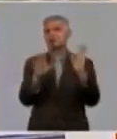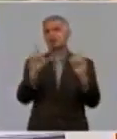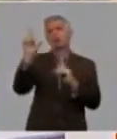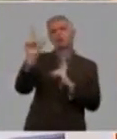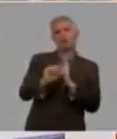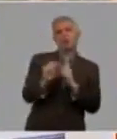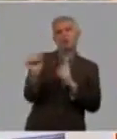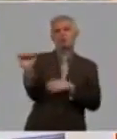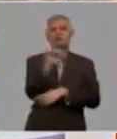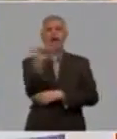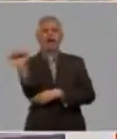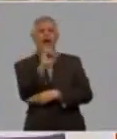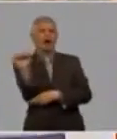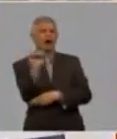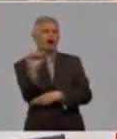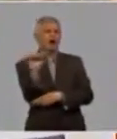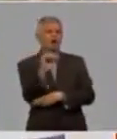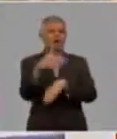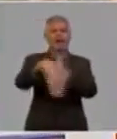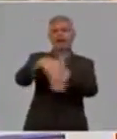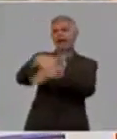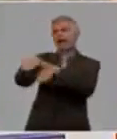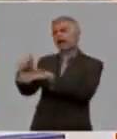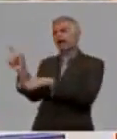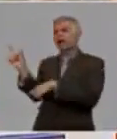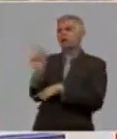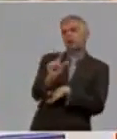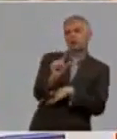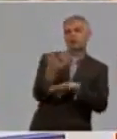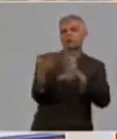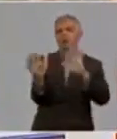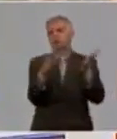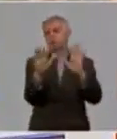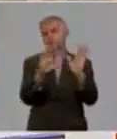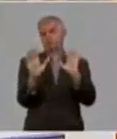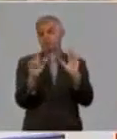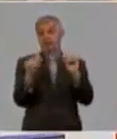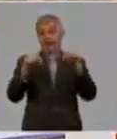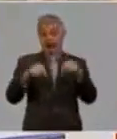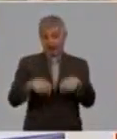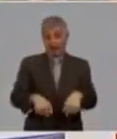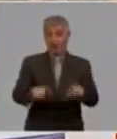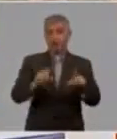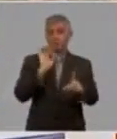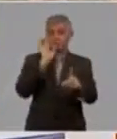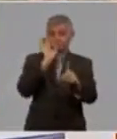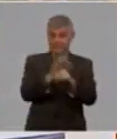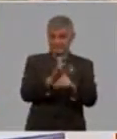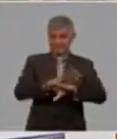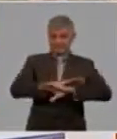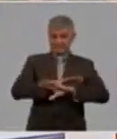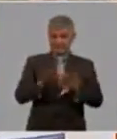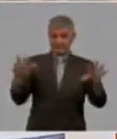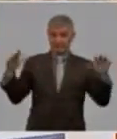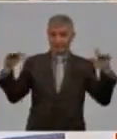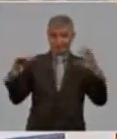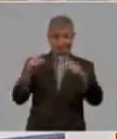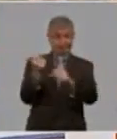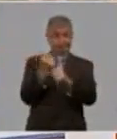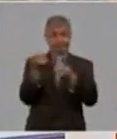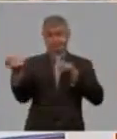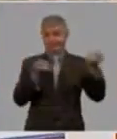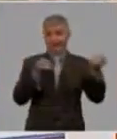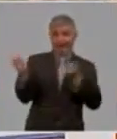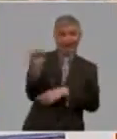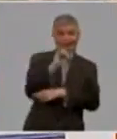baja circulación vial de vehículos, y ahora cuando se comience el restablecimiento del